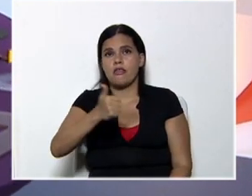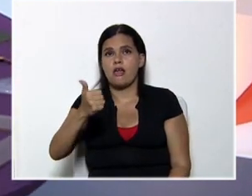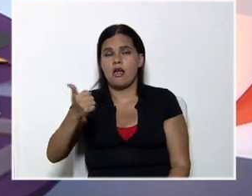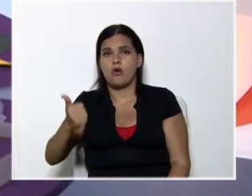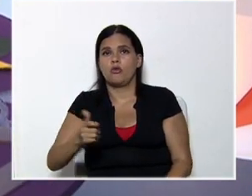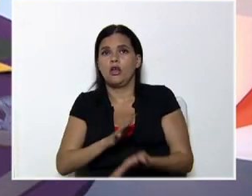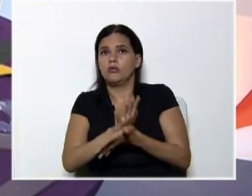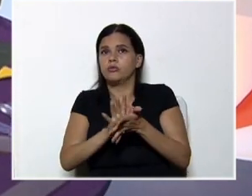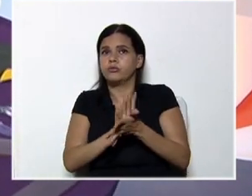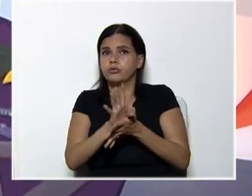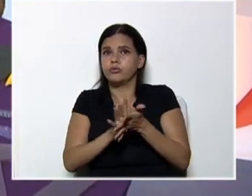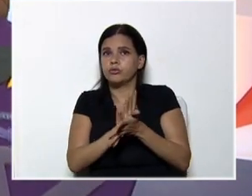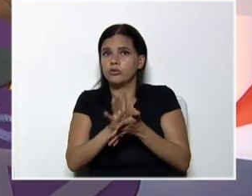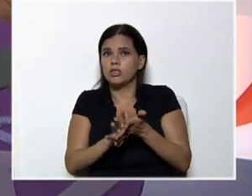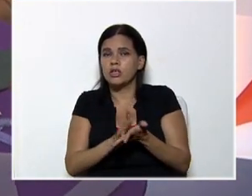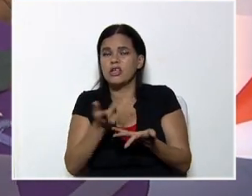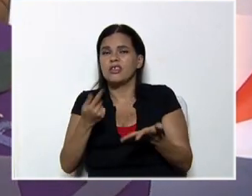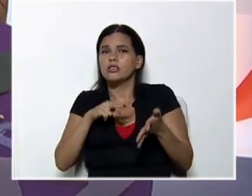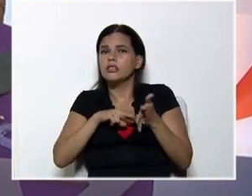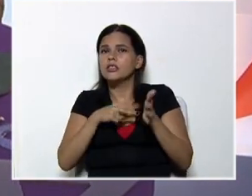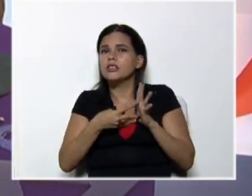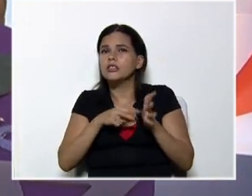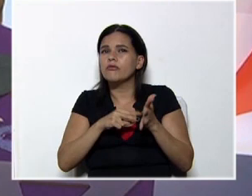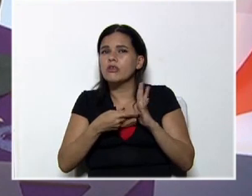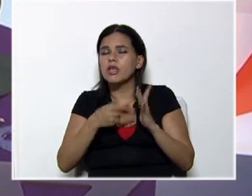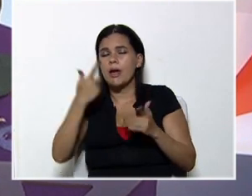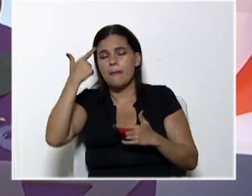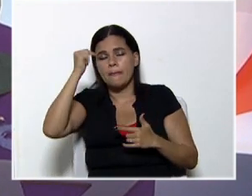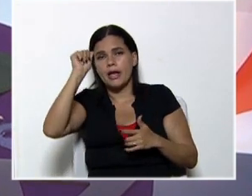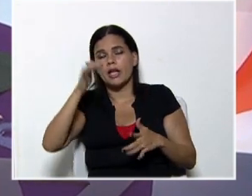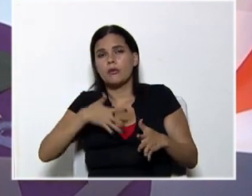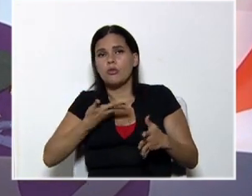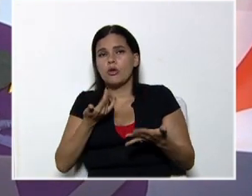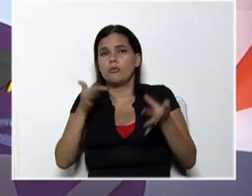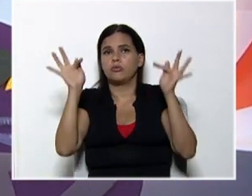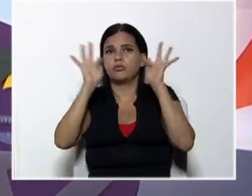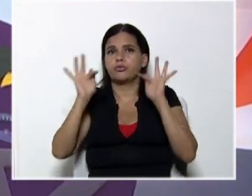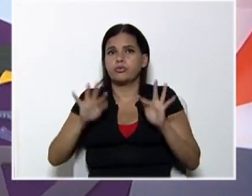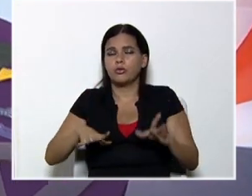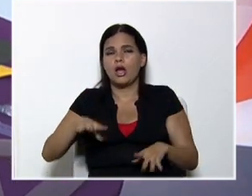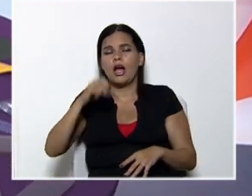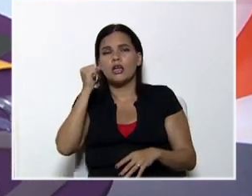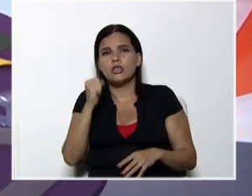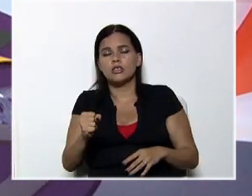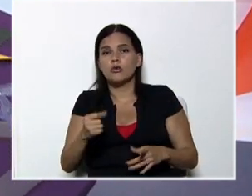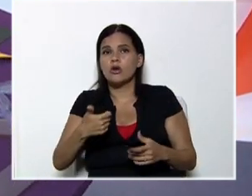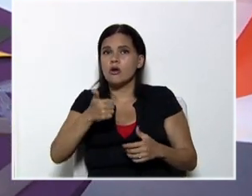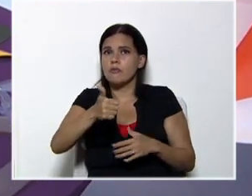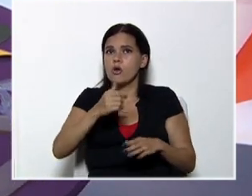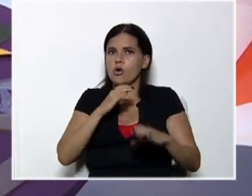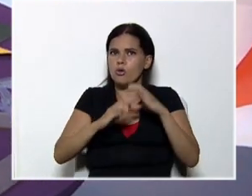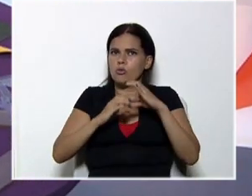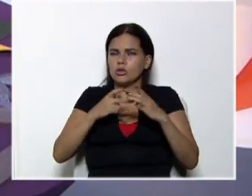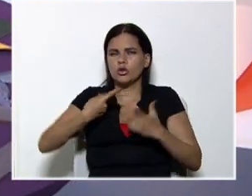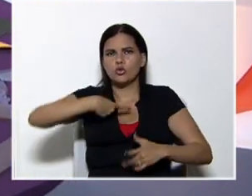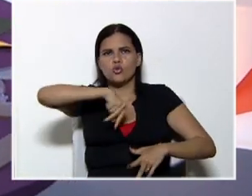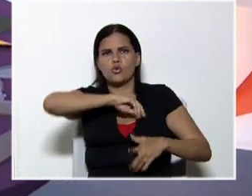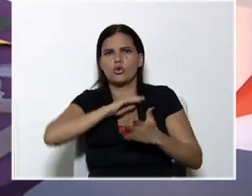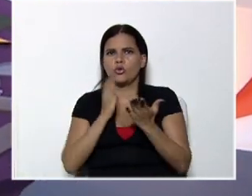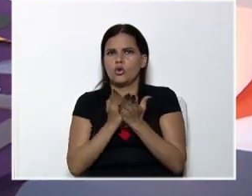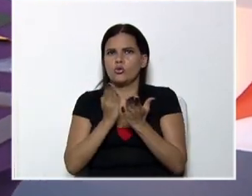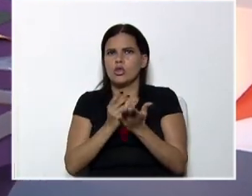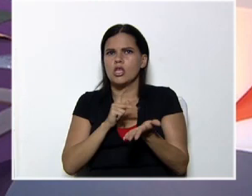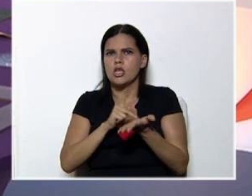las señas y qué significa para que podamos de esa manera garantizar una mejor comunicación con nuestros estudiantes